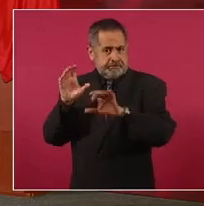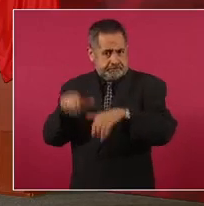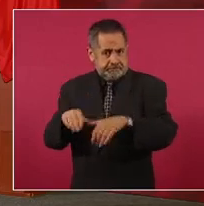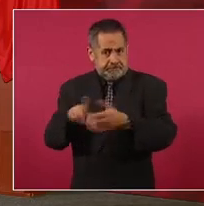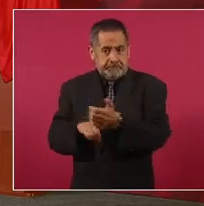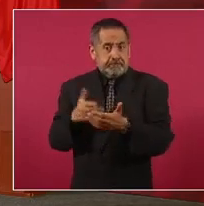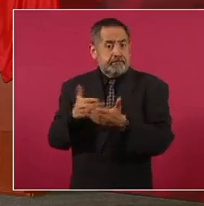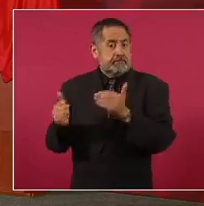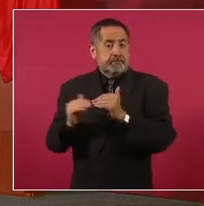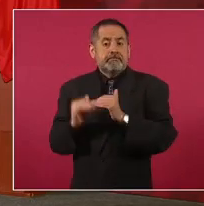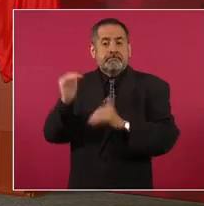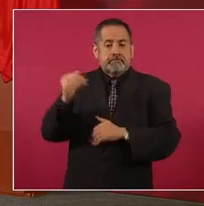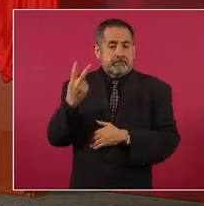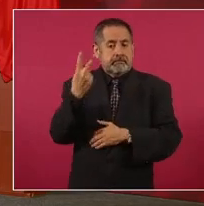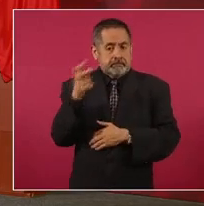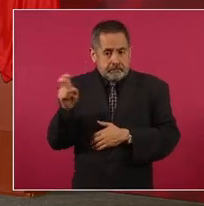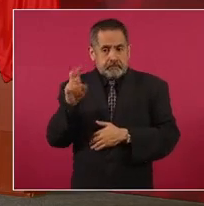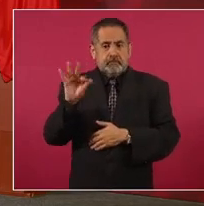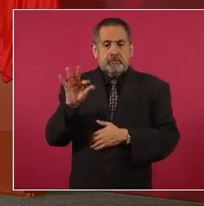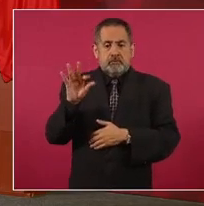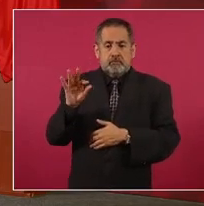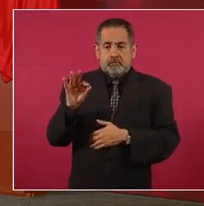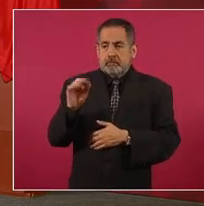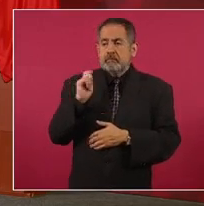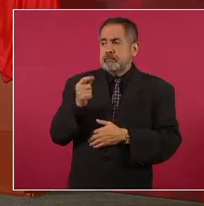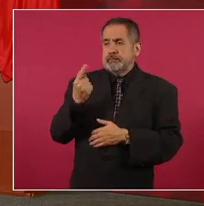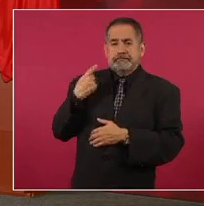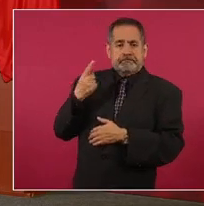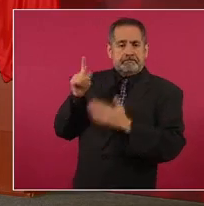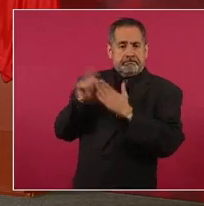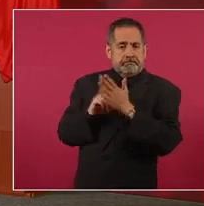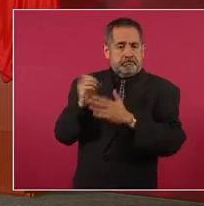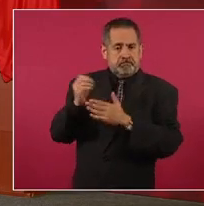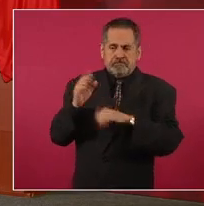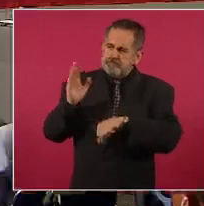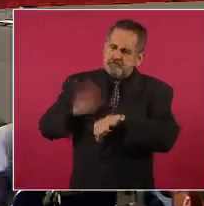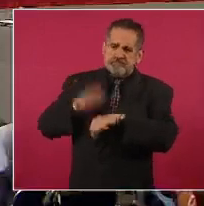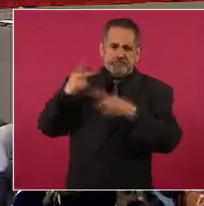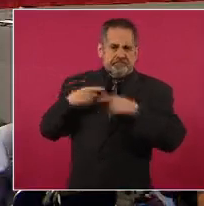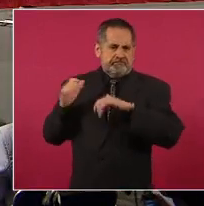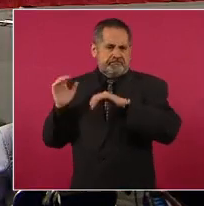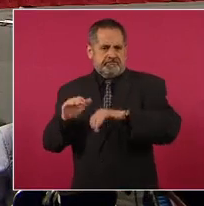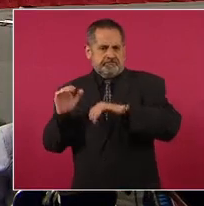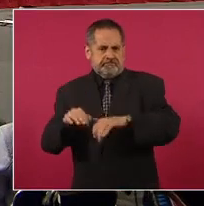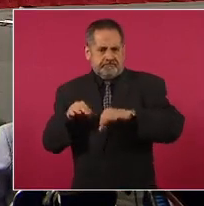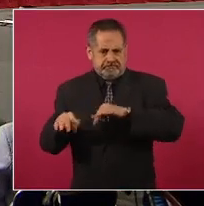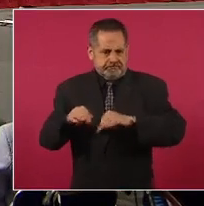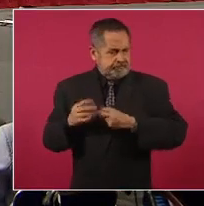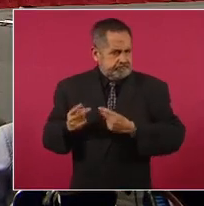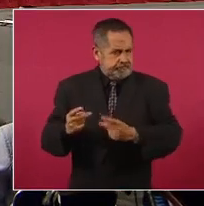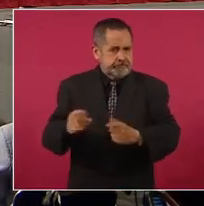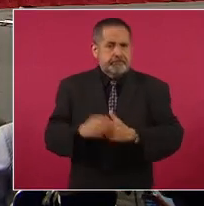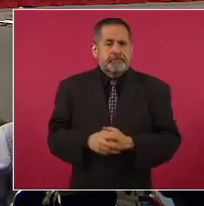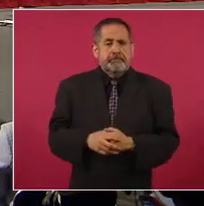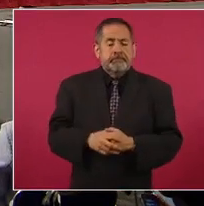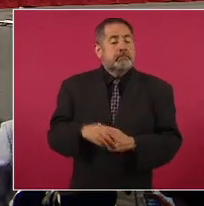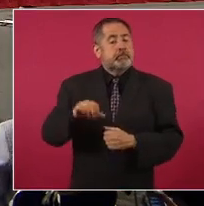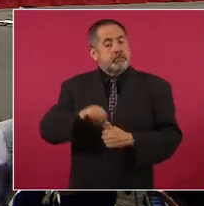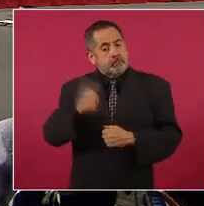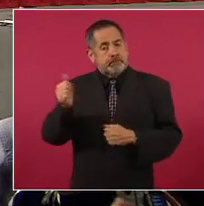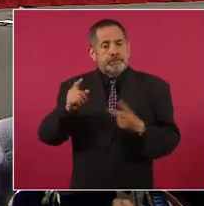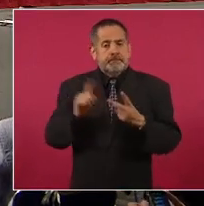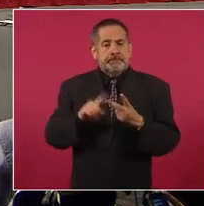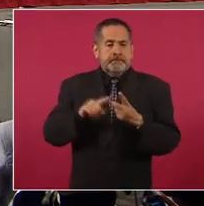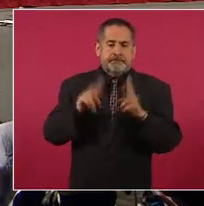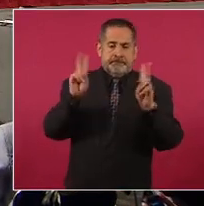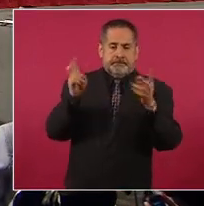a 240 en el mes de octubre del presente año. Otro tema que nos interesa resaltar y